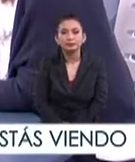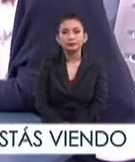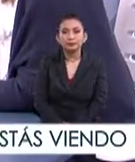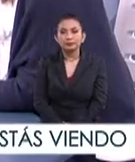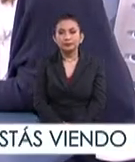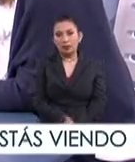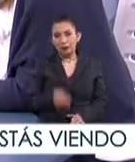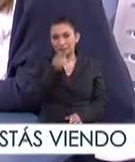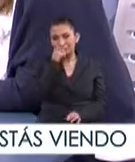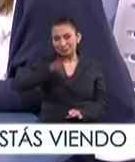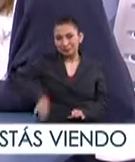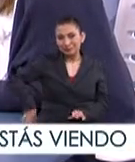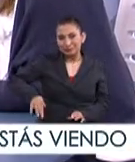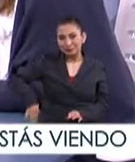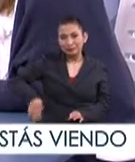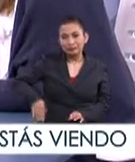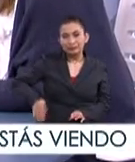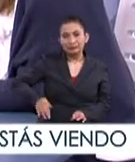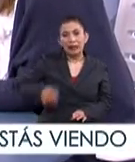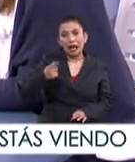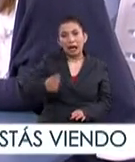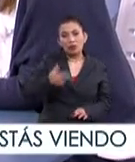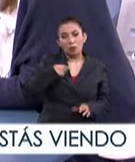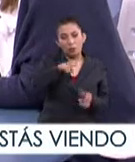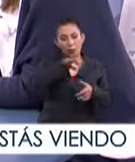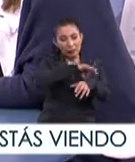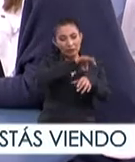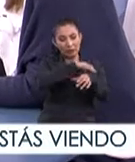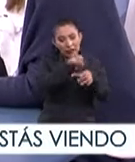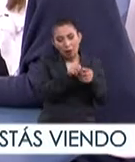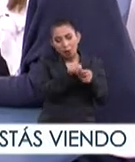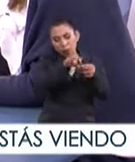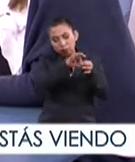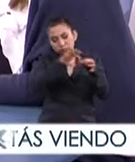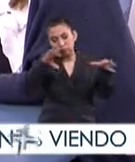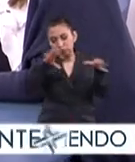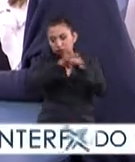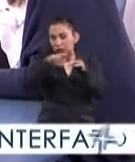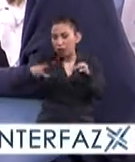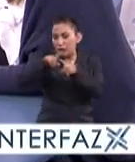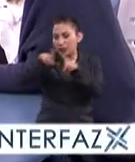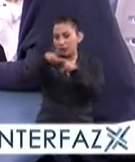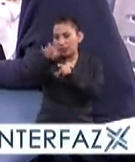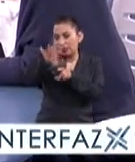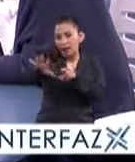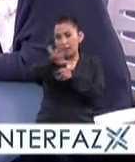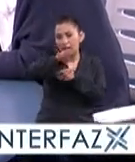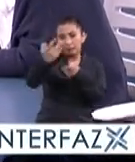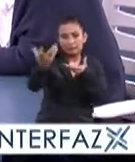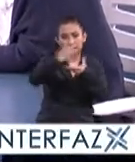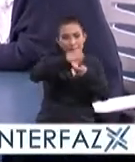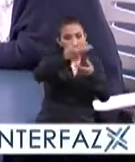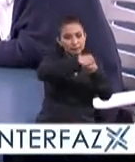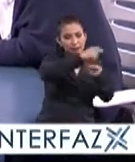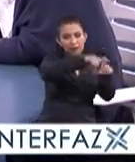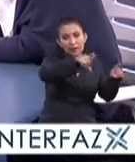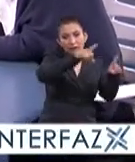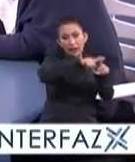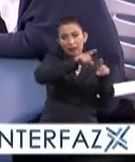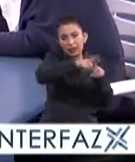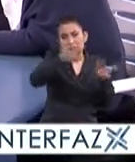bien lo mencionaban, es una rama de la medicina muy multidisciplinaria que integra a